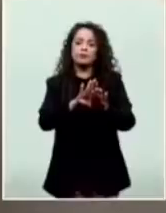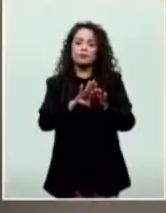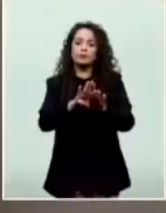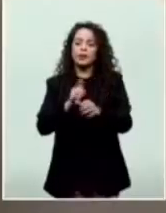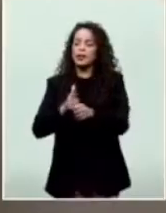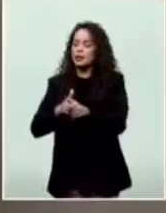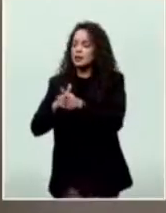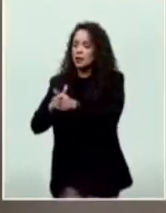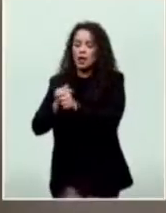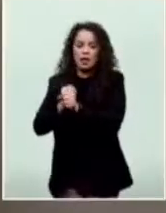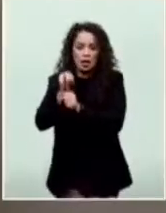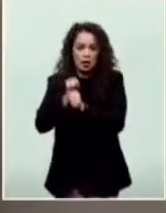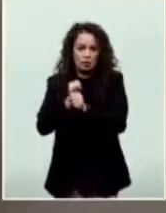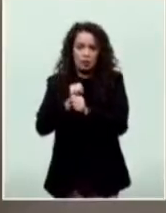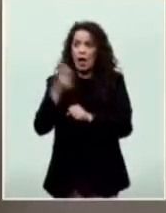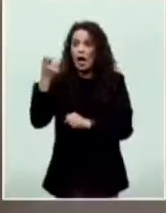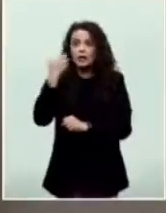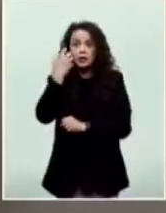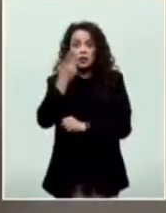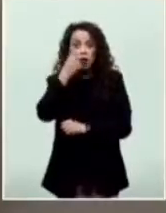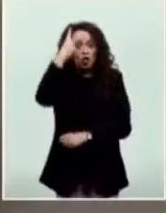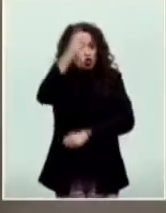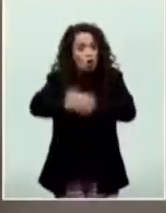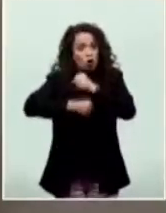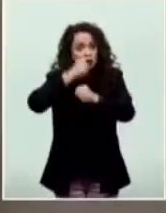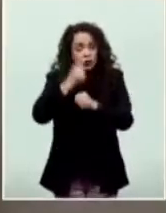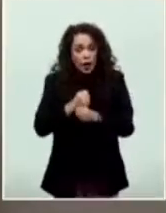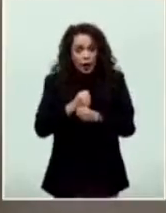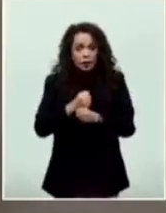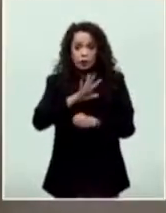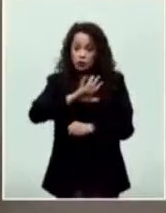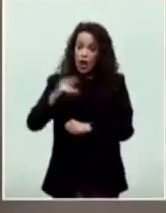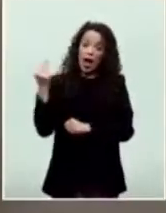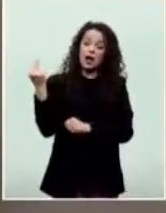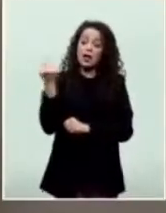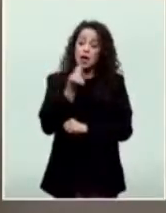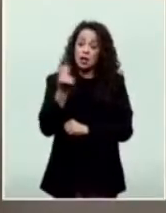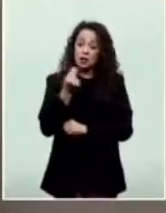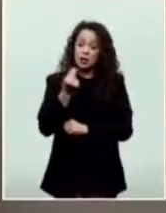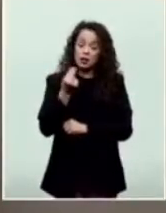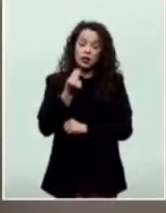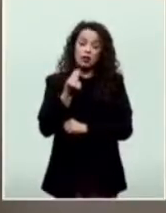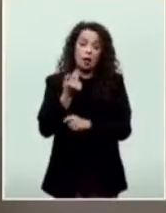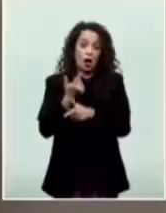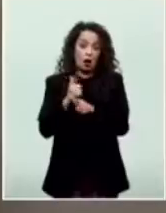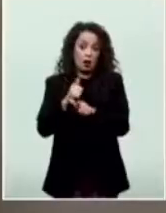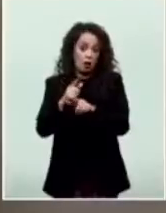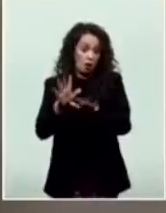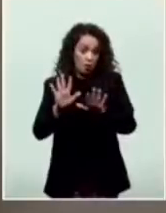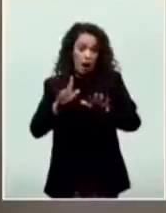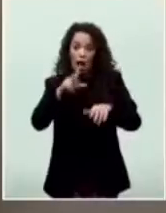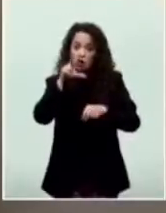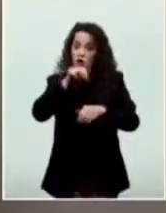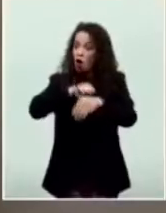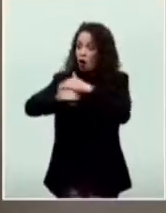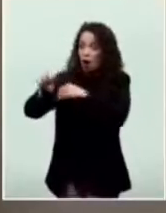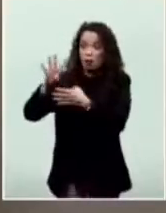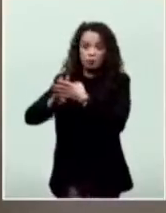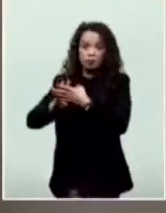no quiere decir que a los 2 años necesariamente se tiene que levantar la prisión preventiva. Lo quiere decir que se tiene